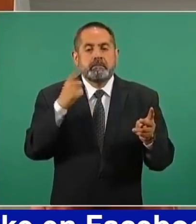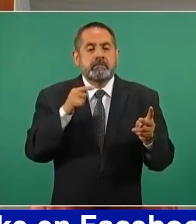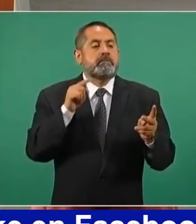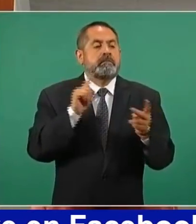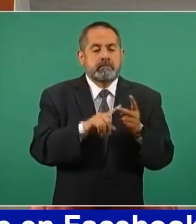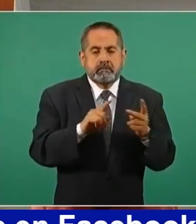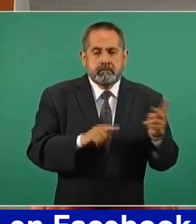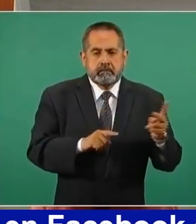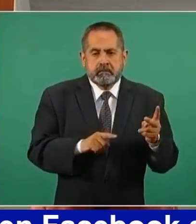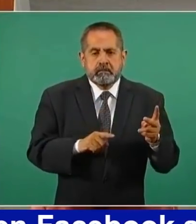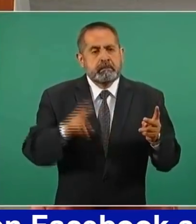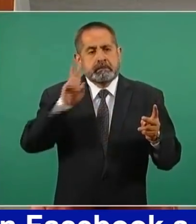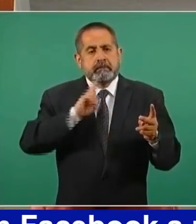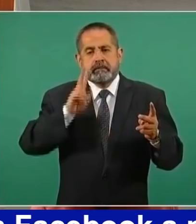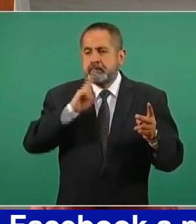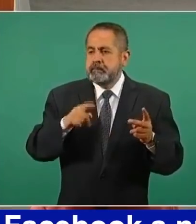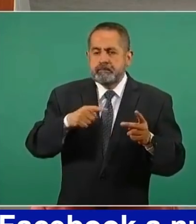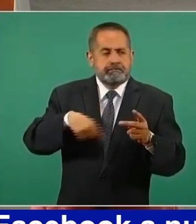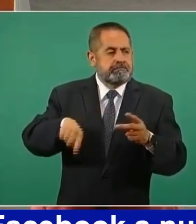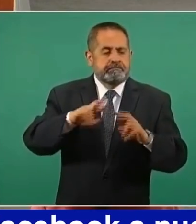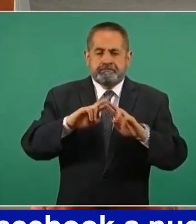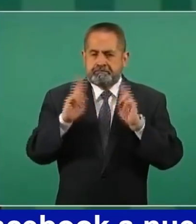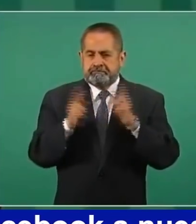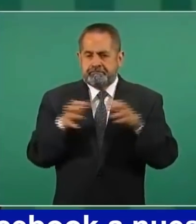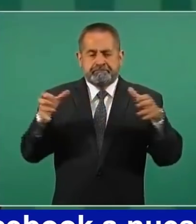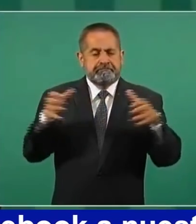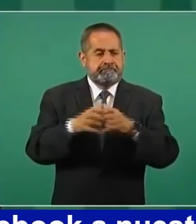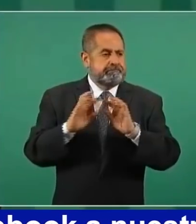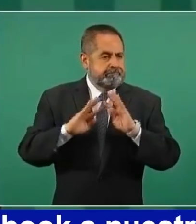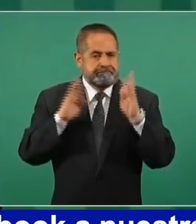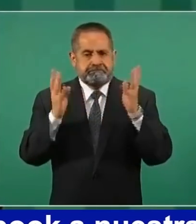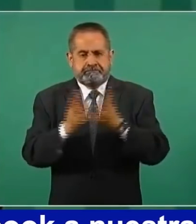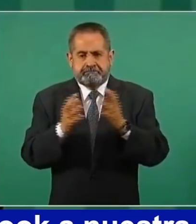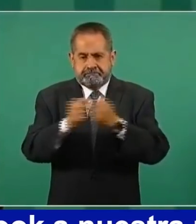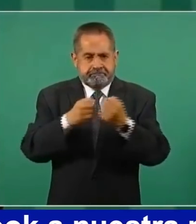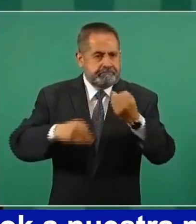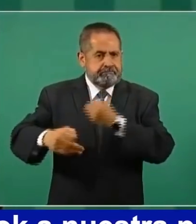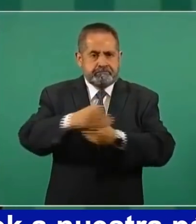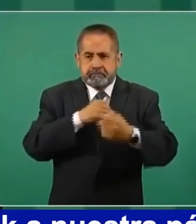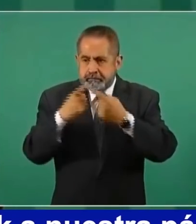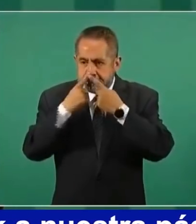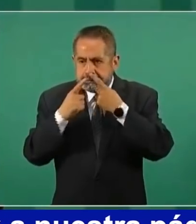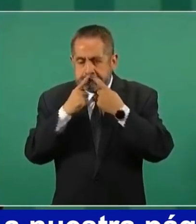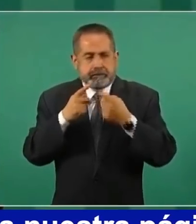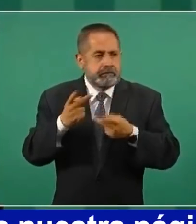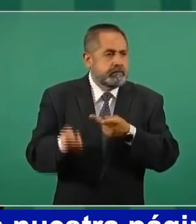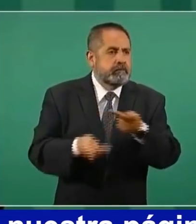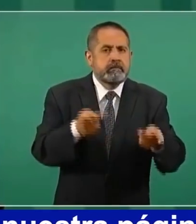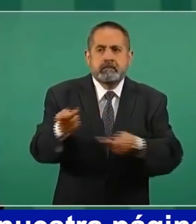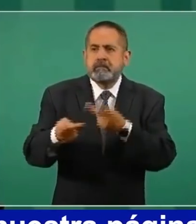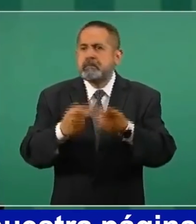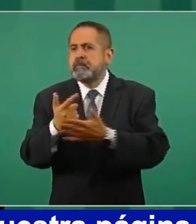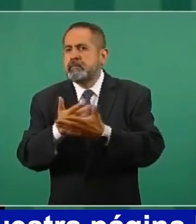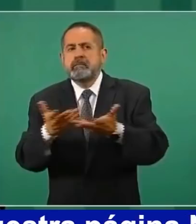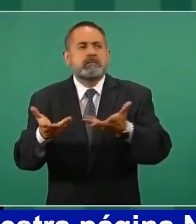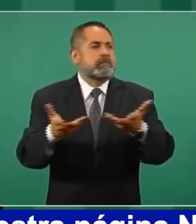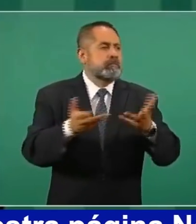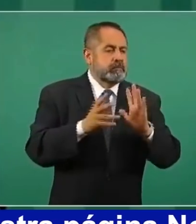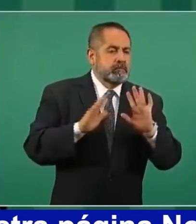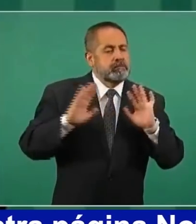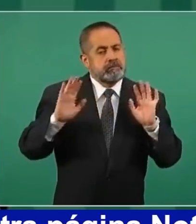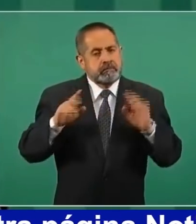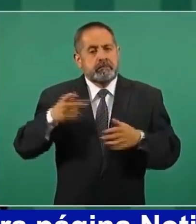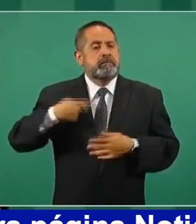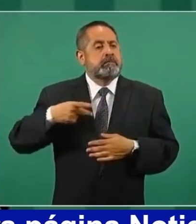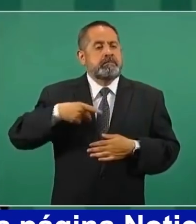que lleven a cabo una reunión con todos, se haga una consulta y que sea